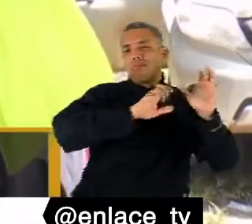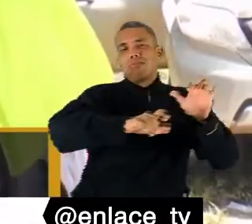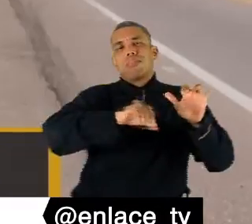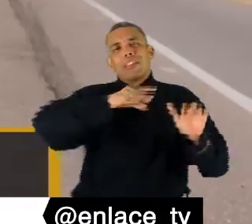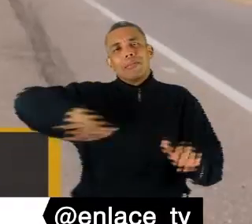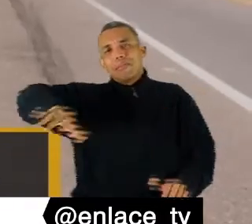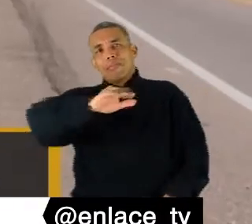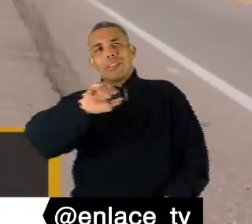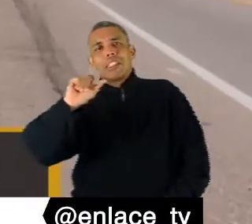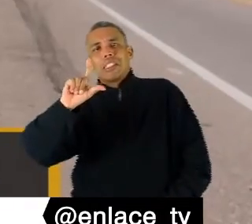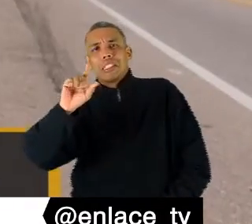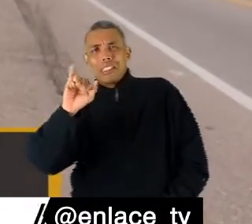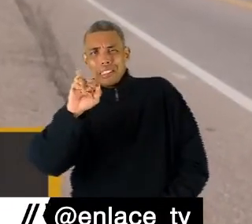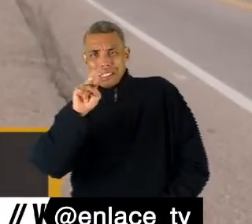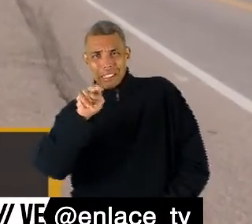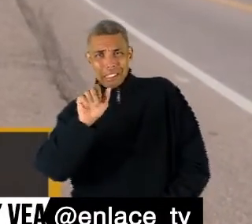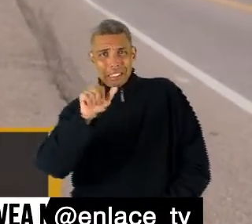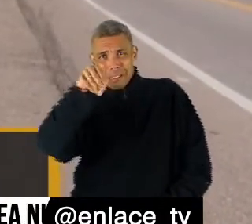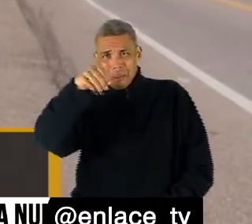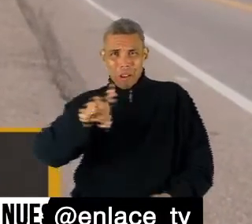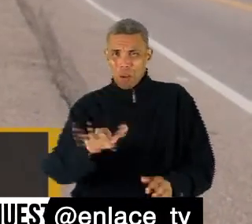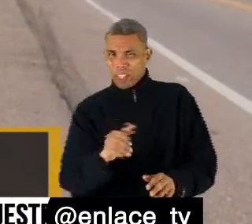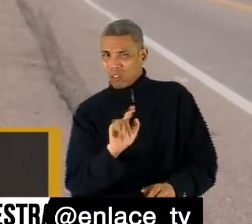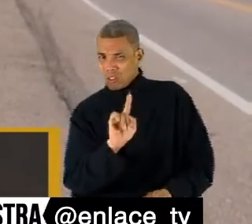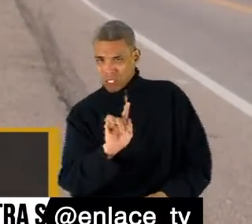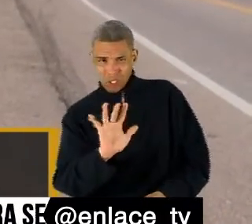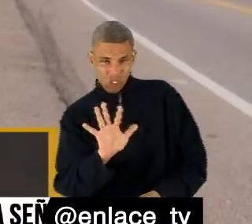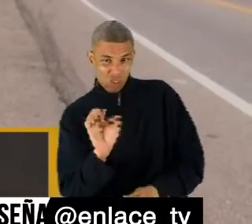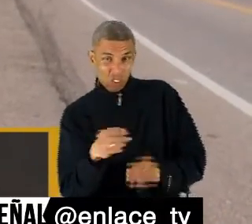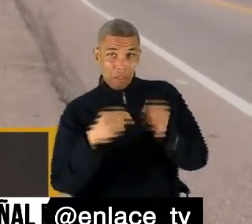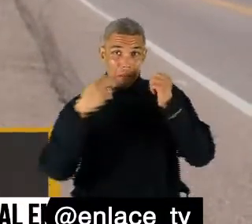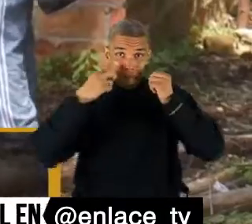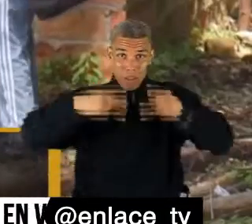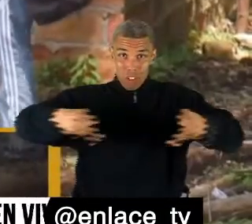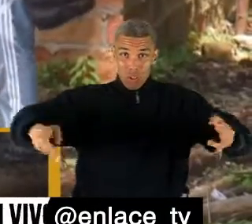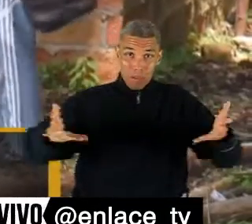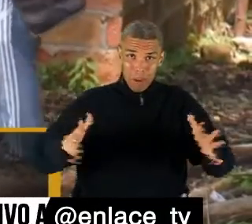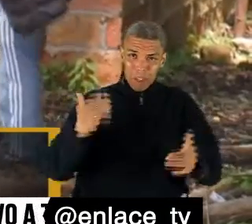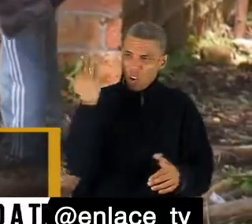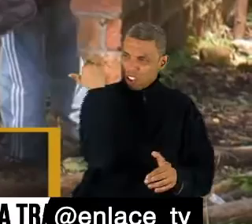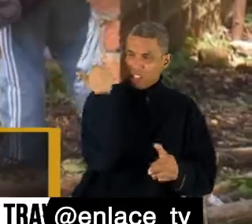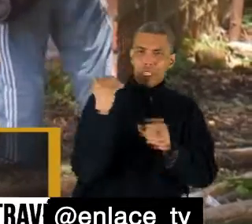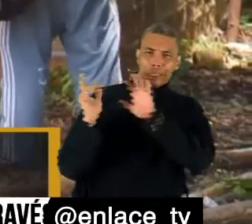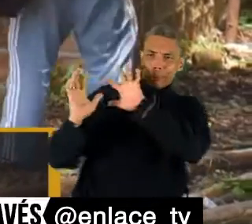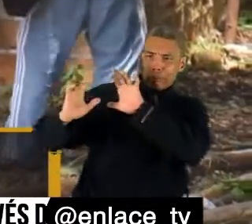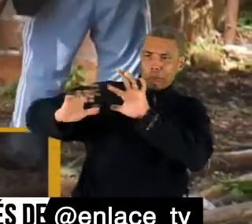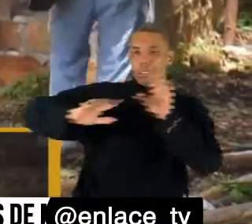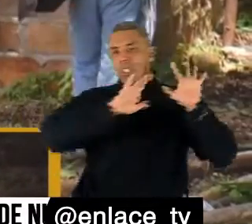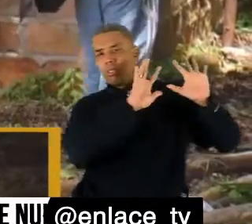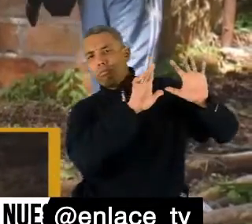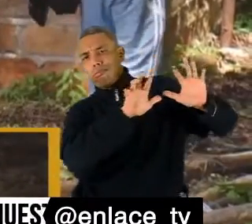número aproximado de 150 personas desde el día de ayer. Los